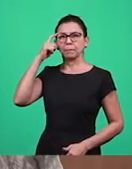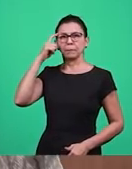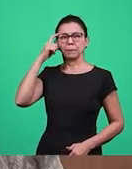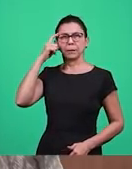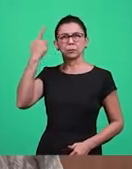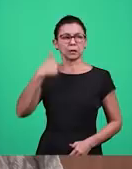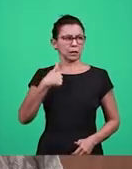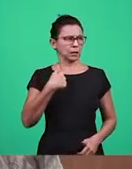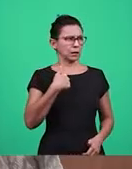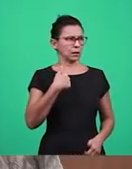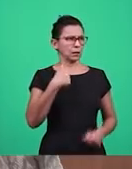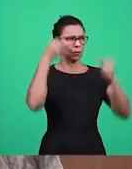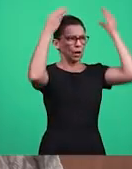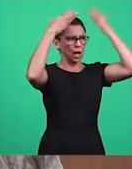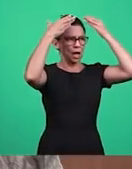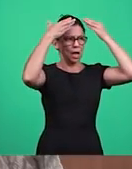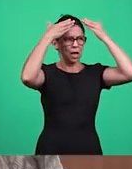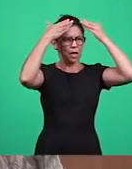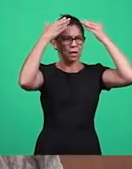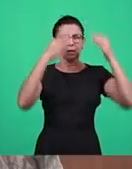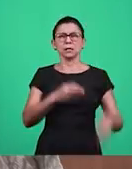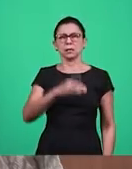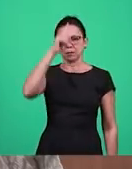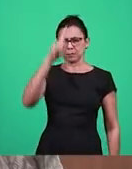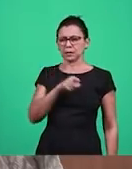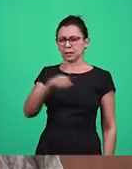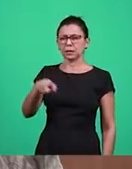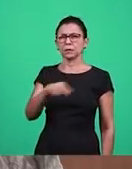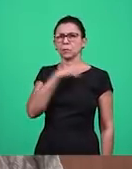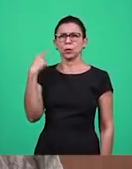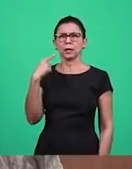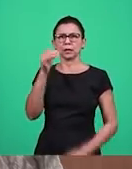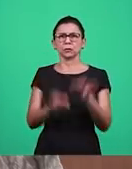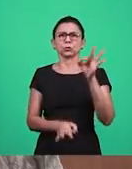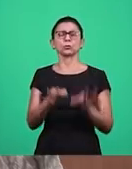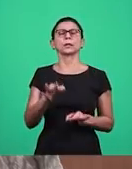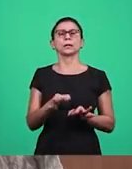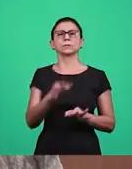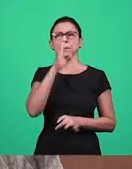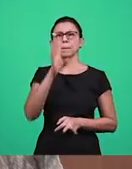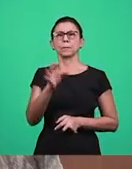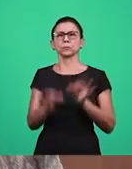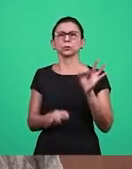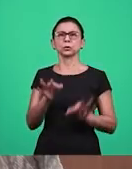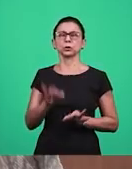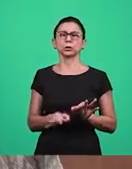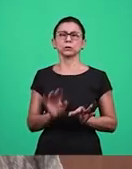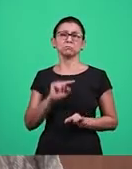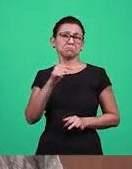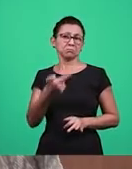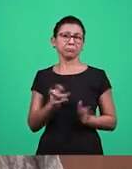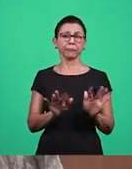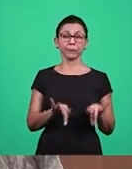pensó en su posición de rey. Yo como rey determiné esta sentencia y la sentencia es esta. Pero cuando él terminó